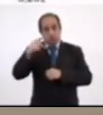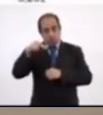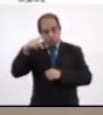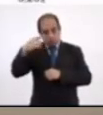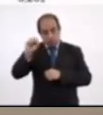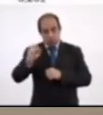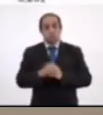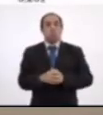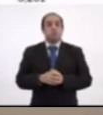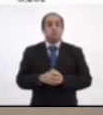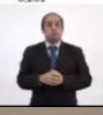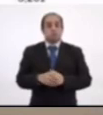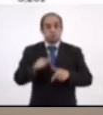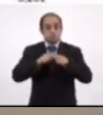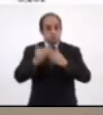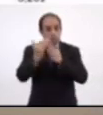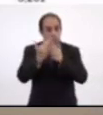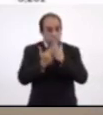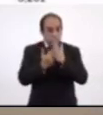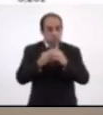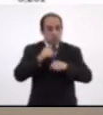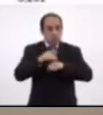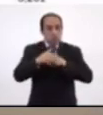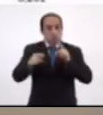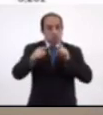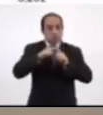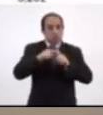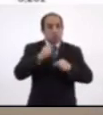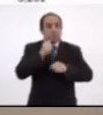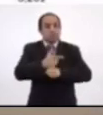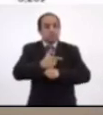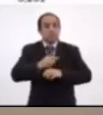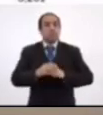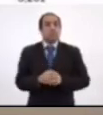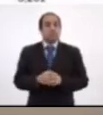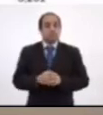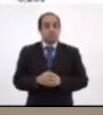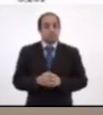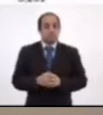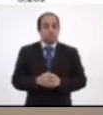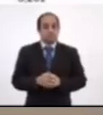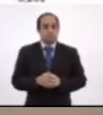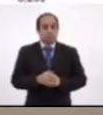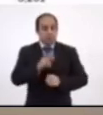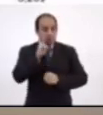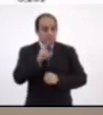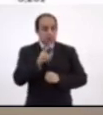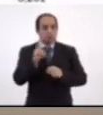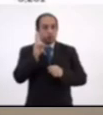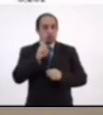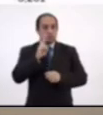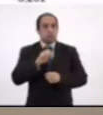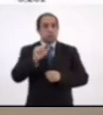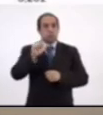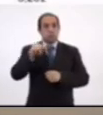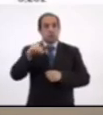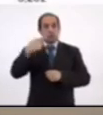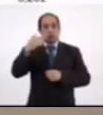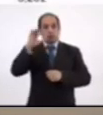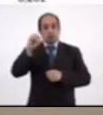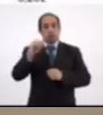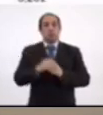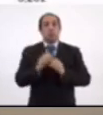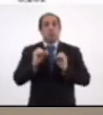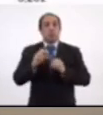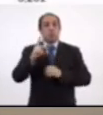Siguiente, por favor. Lo que sí ha seguido bajando es el número de positivos identificados que vemos en las pruebas de antígenos y PCR.